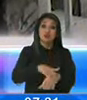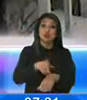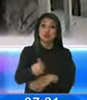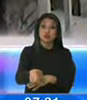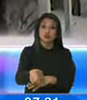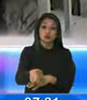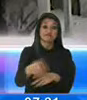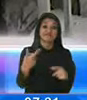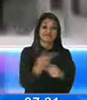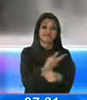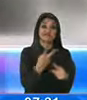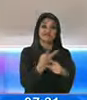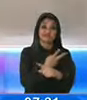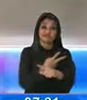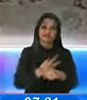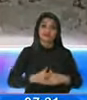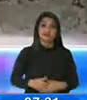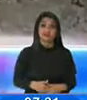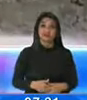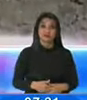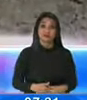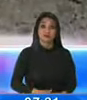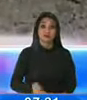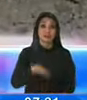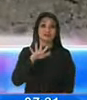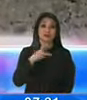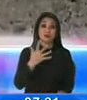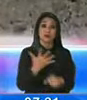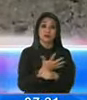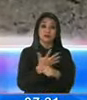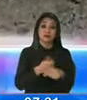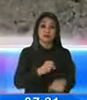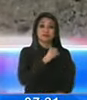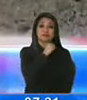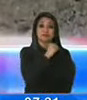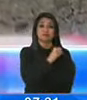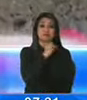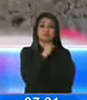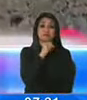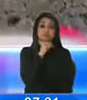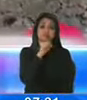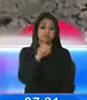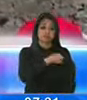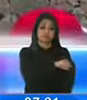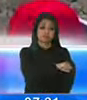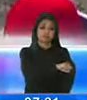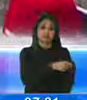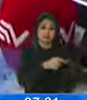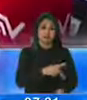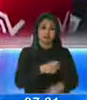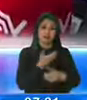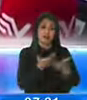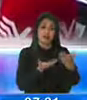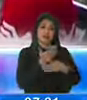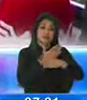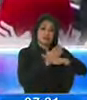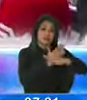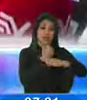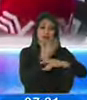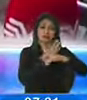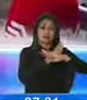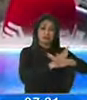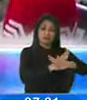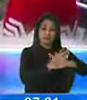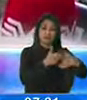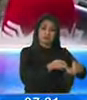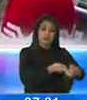de la delincuencia común. Tiene 5 puñales en el cuello y uno en el brazo y una cortada con estado porcellano, quitándole cuchillo y